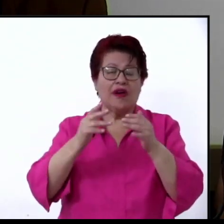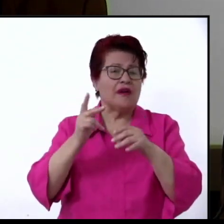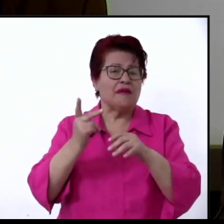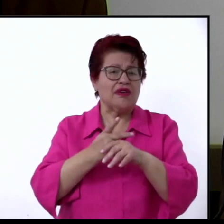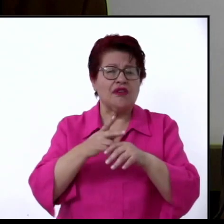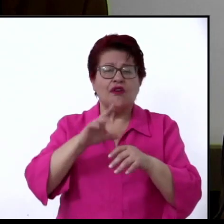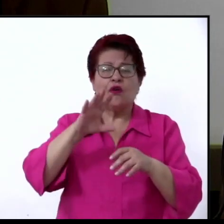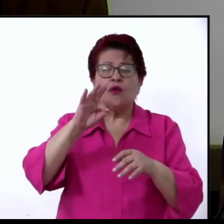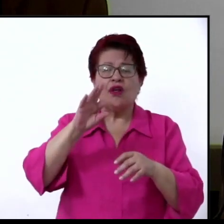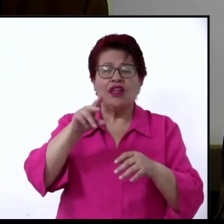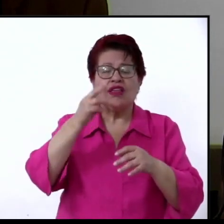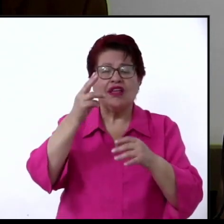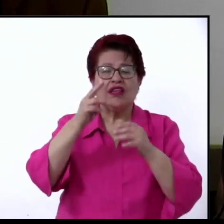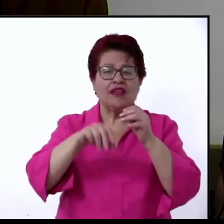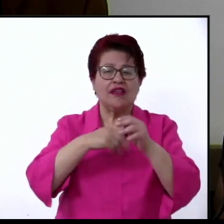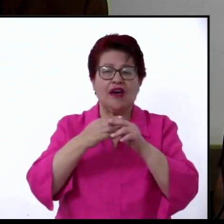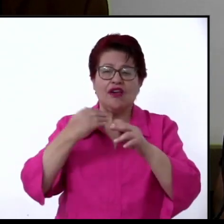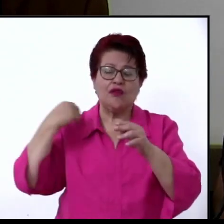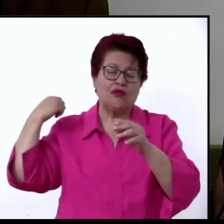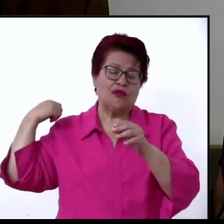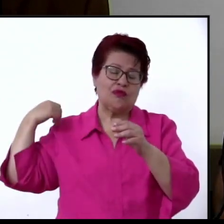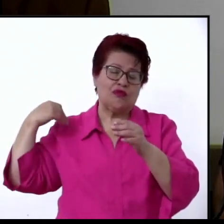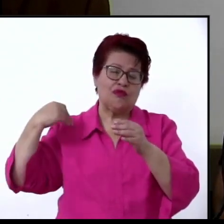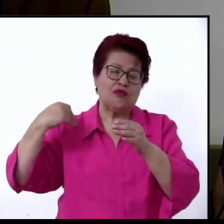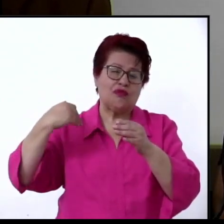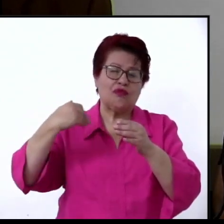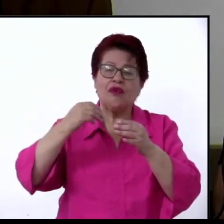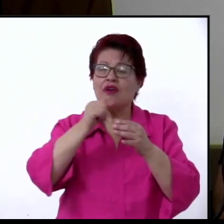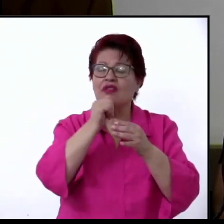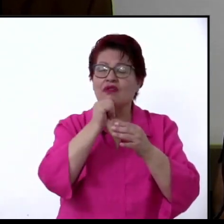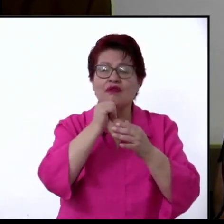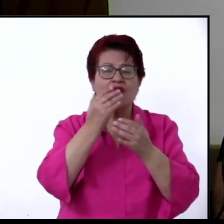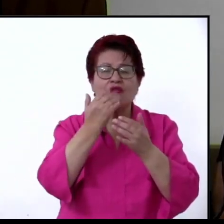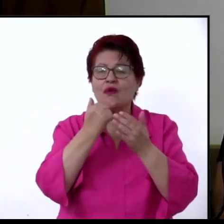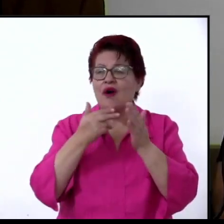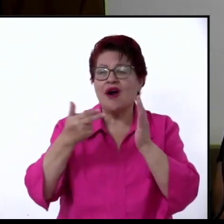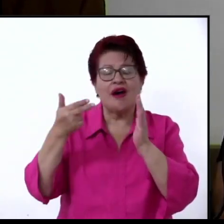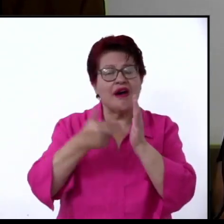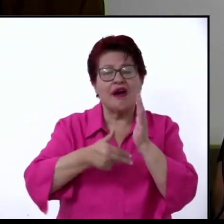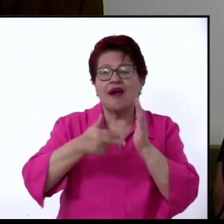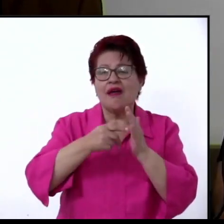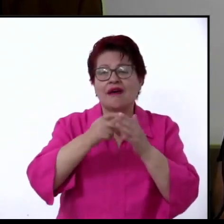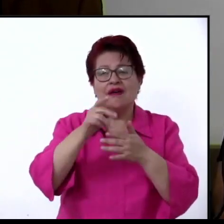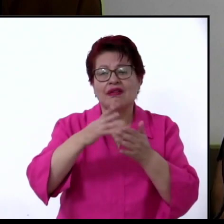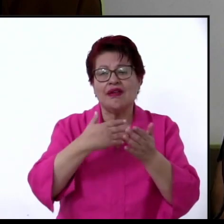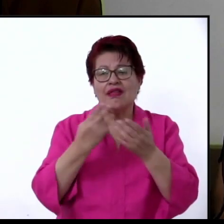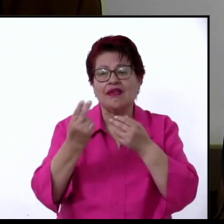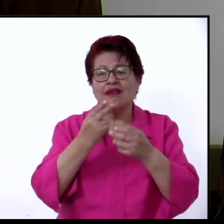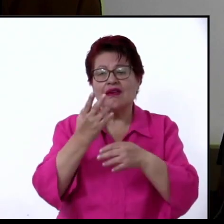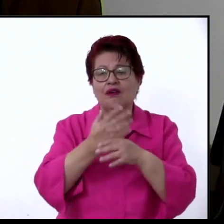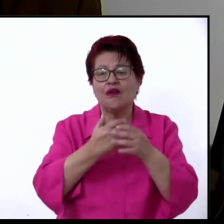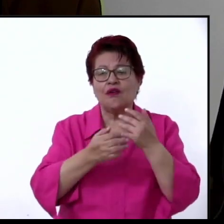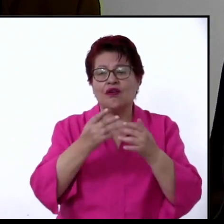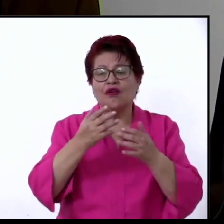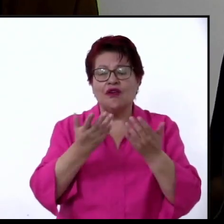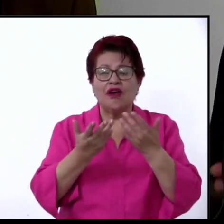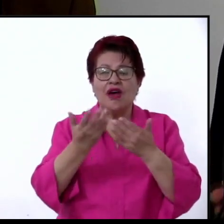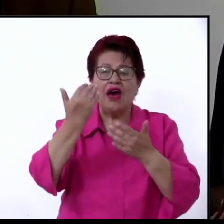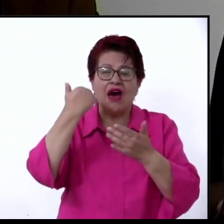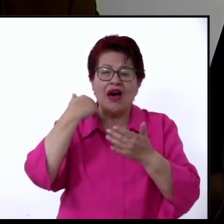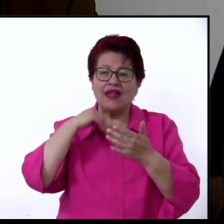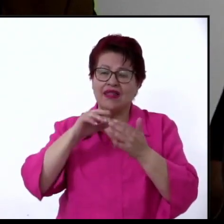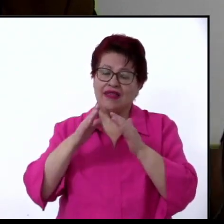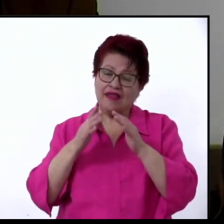años y a la fecha todavía no tienen las herramientas o los elementos necesarios las personas que estaban en